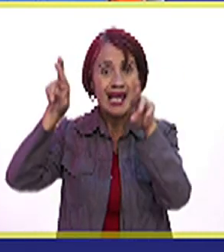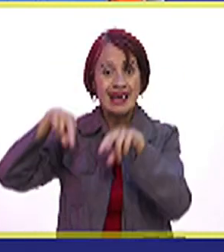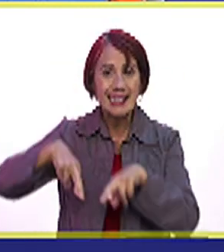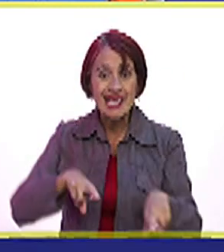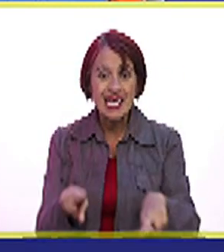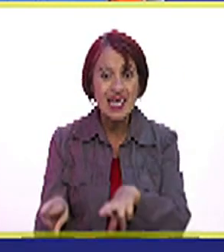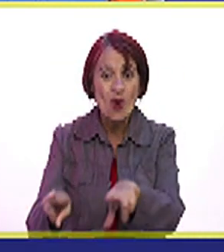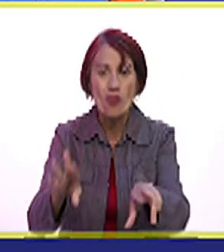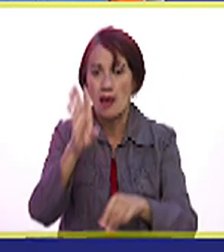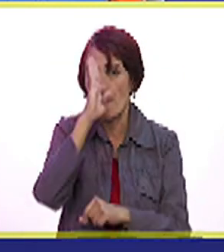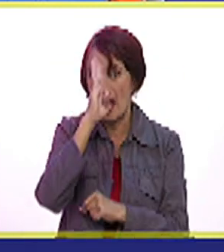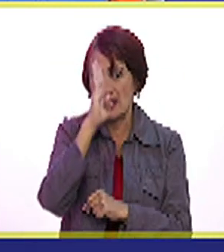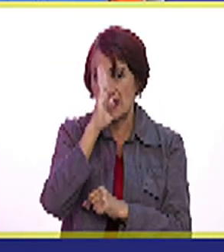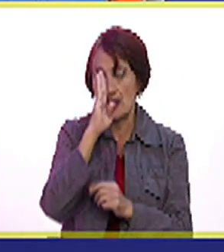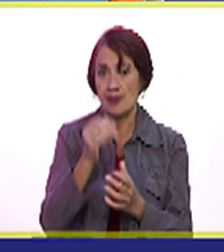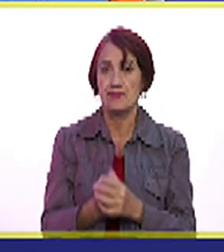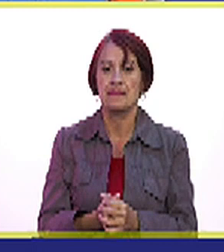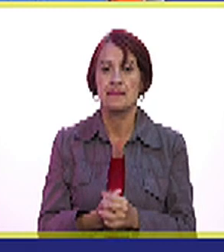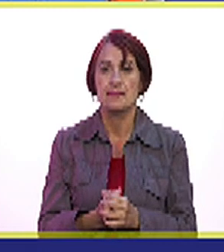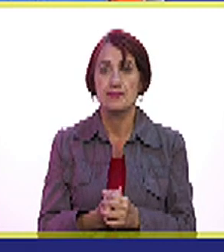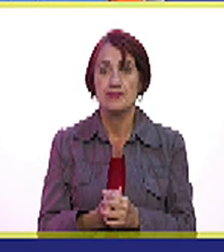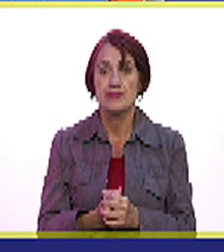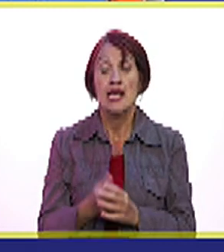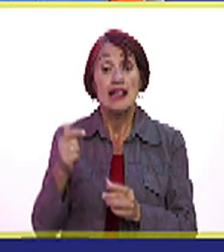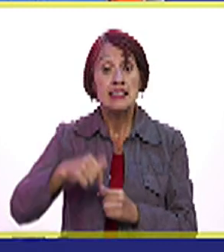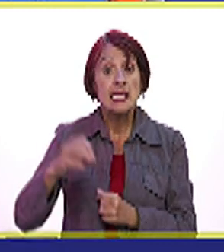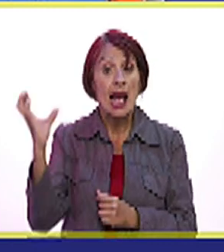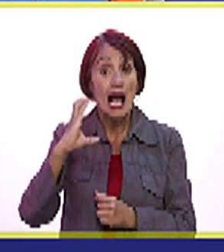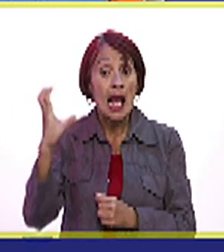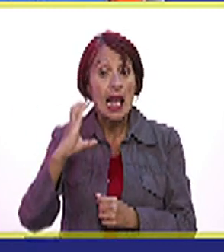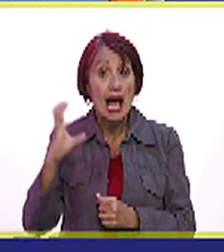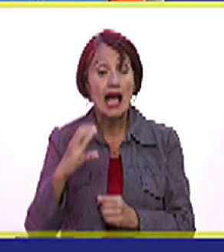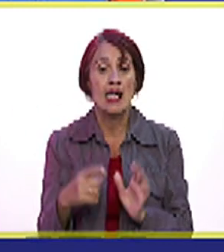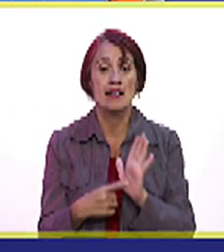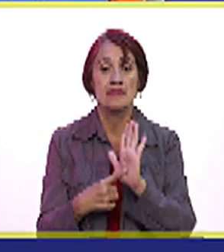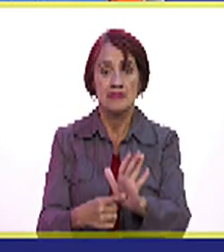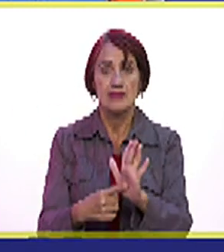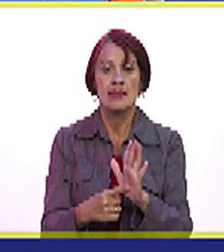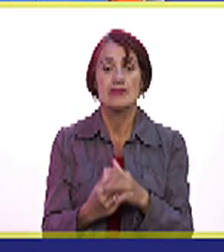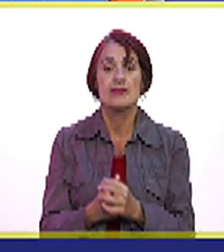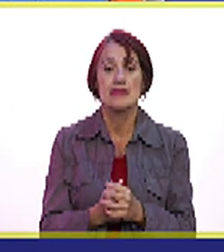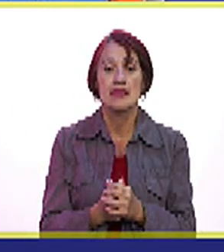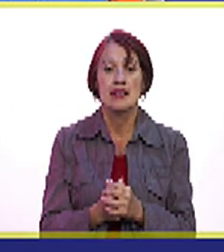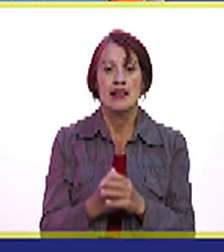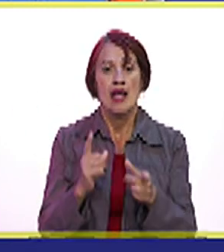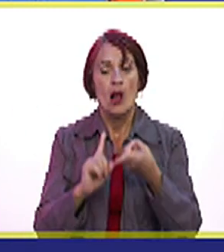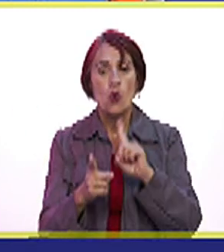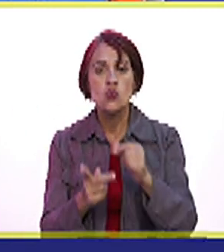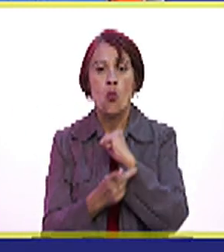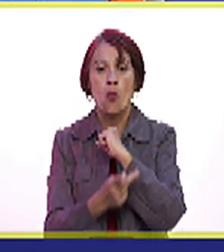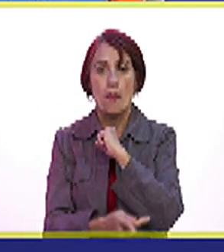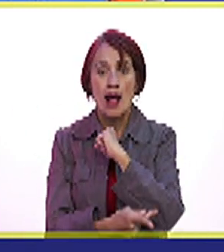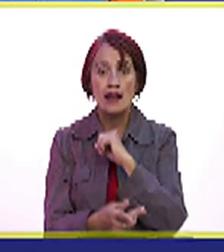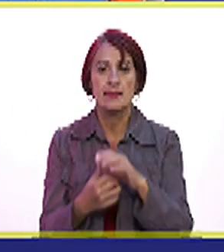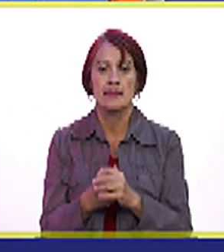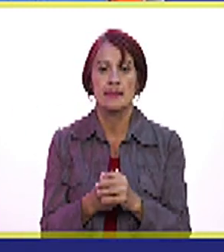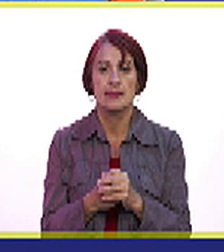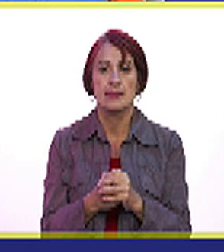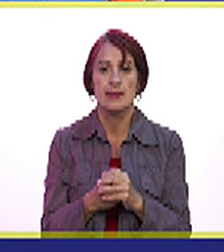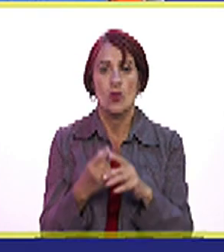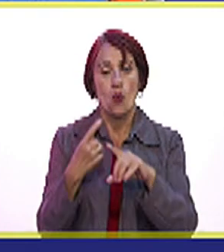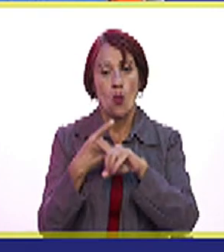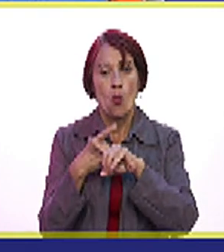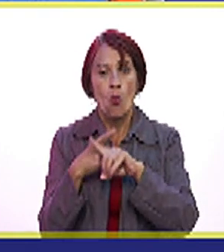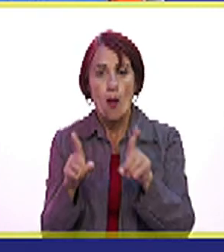Barinas. Si estamos en Caracas, el plan se va a desarrollar en alguno de los parques, por ejemplo, Guaira Repano,